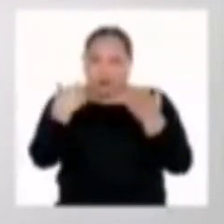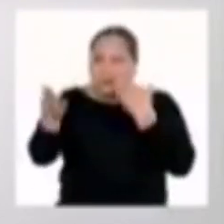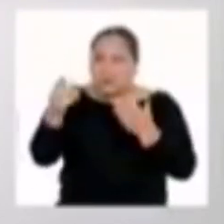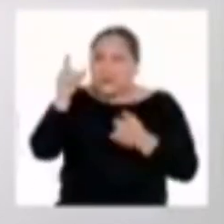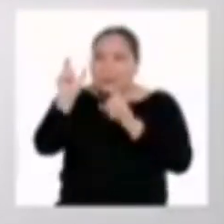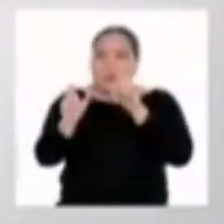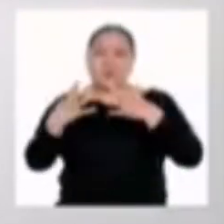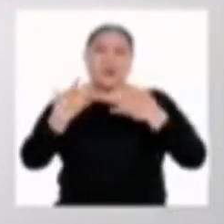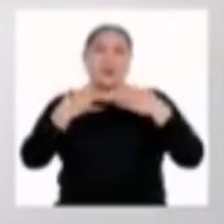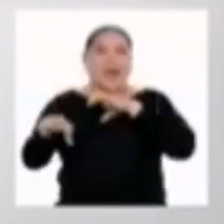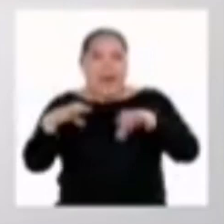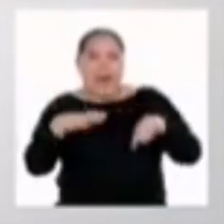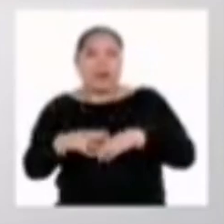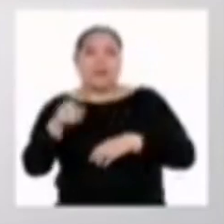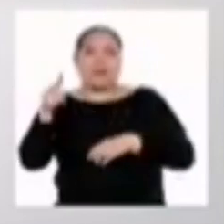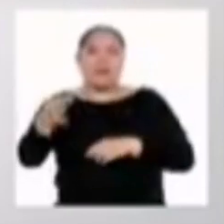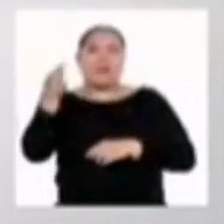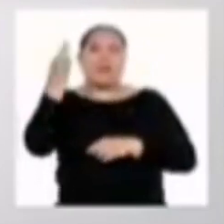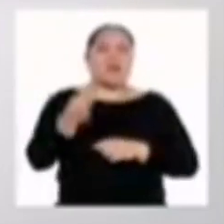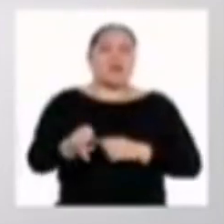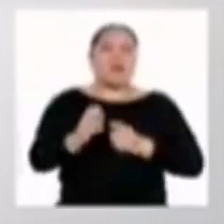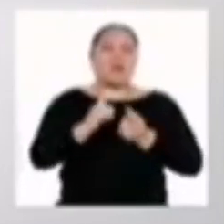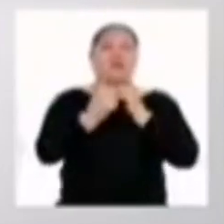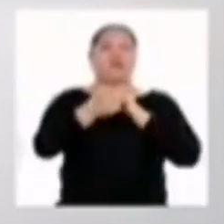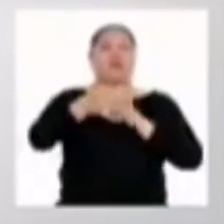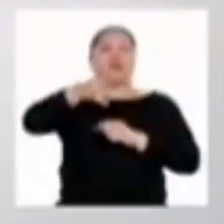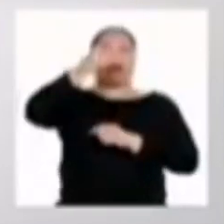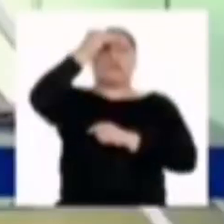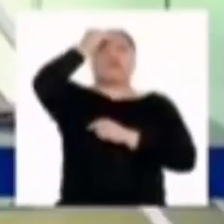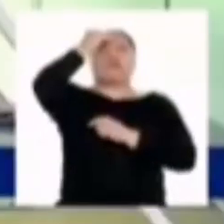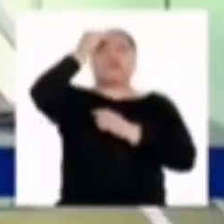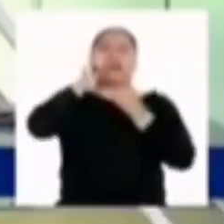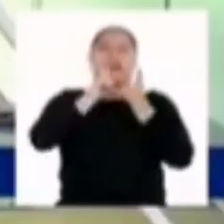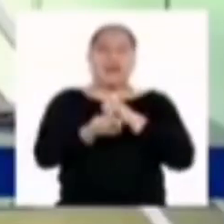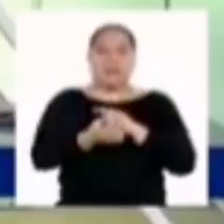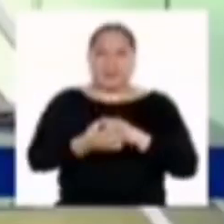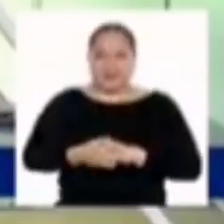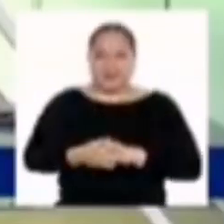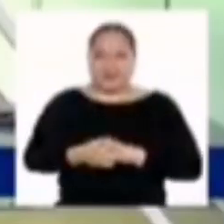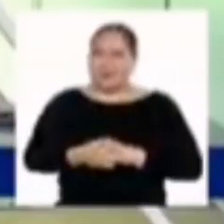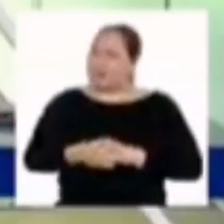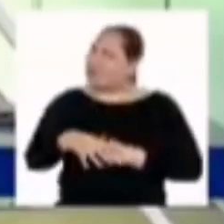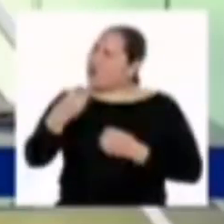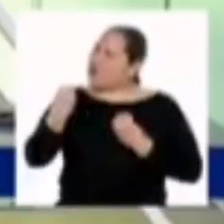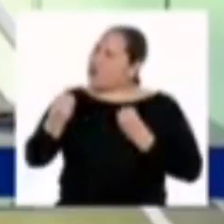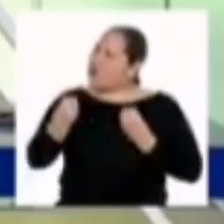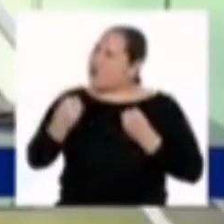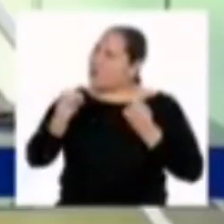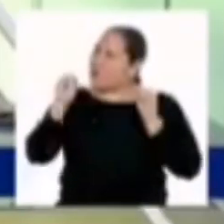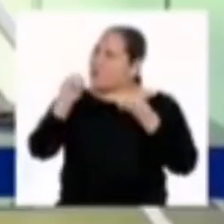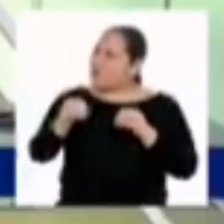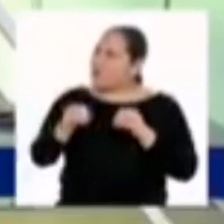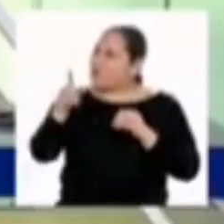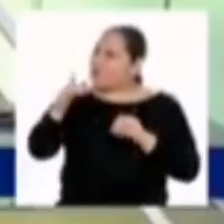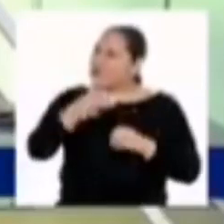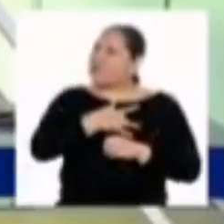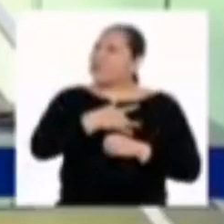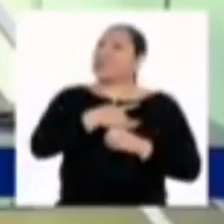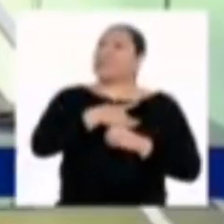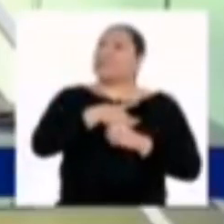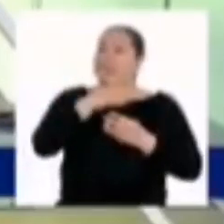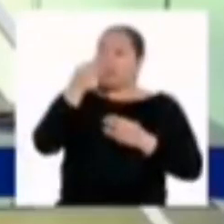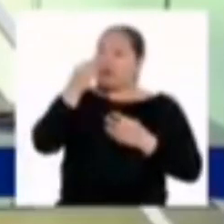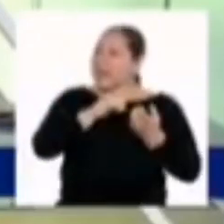la acción y cause una reacción en tus receptores. ¿Y de qué forma puedo generar esas reacciones de